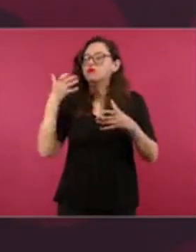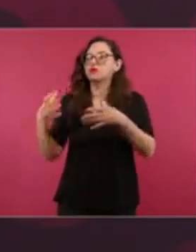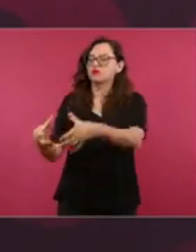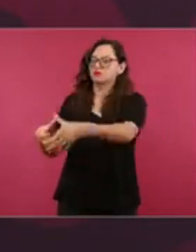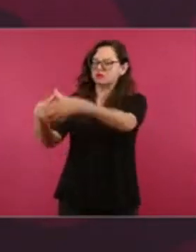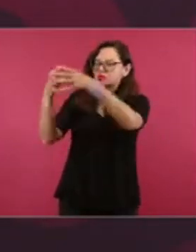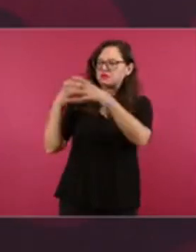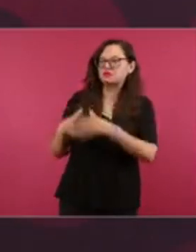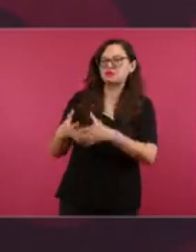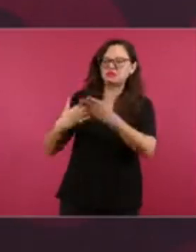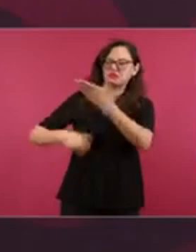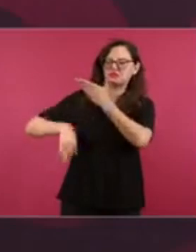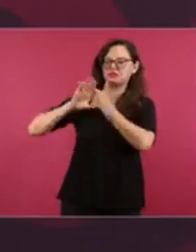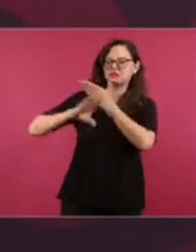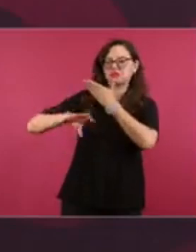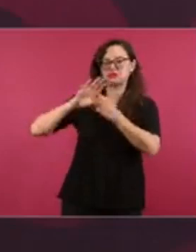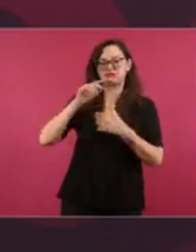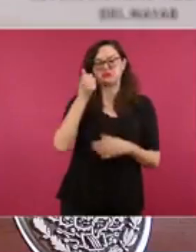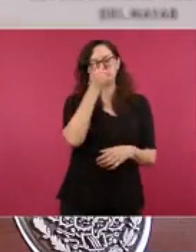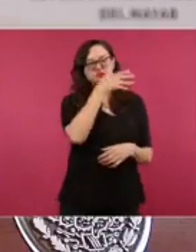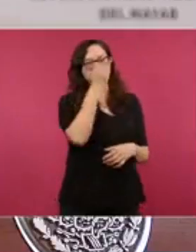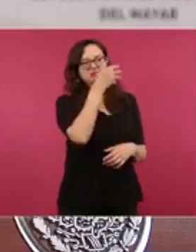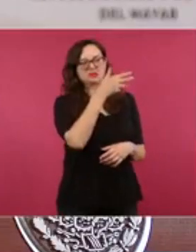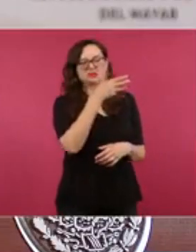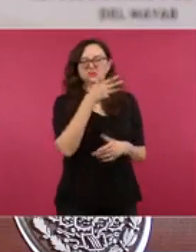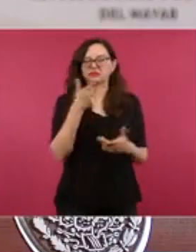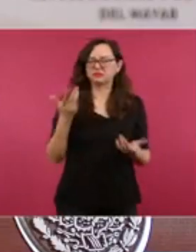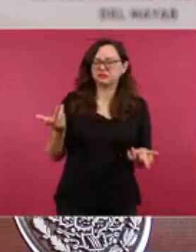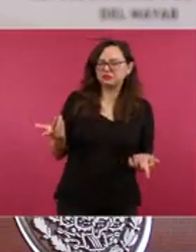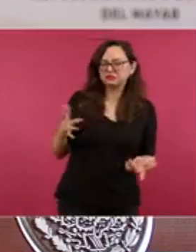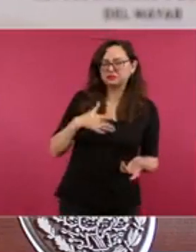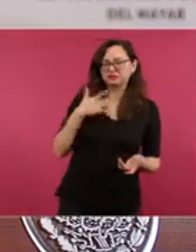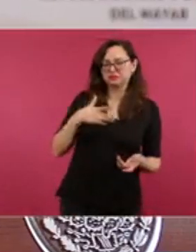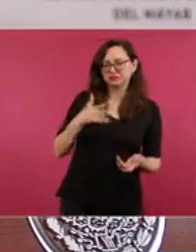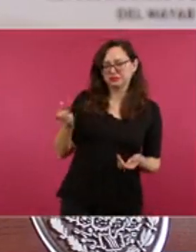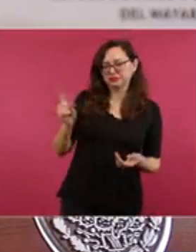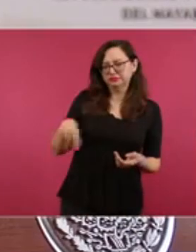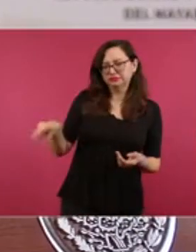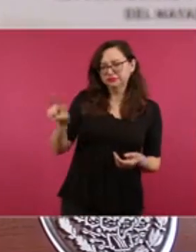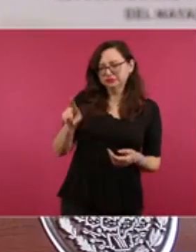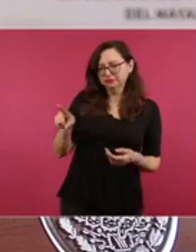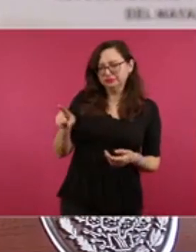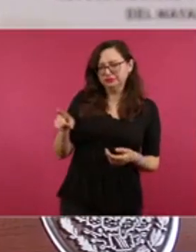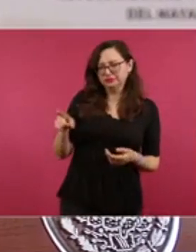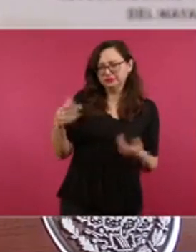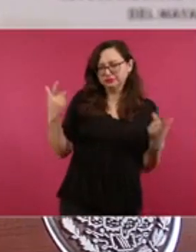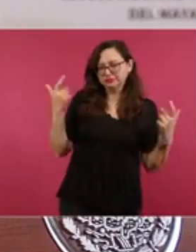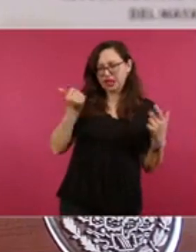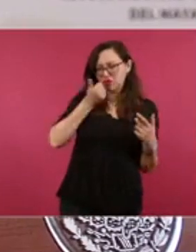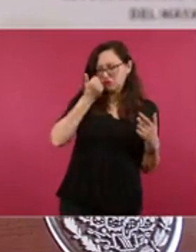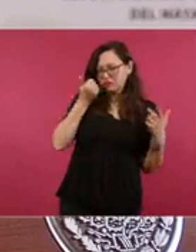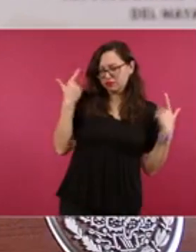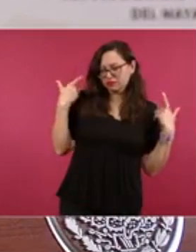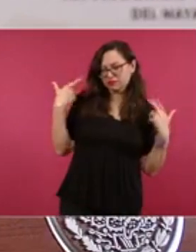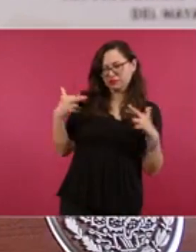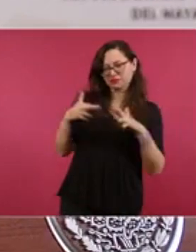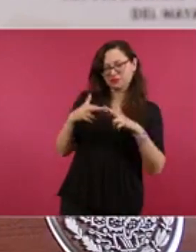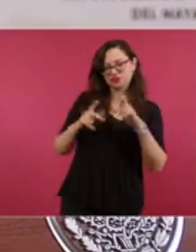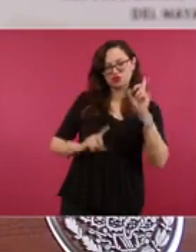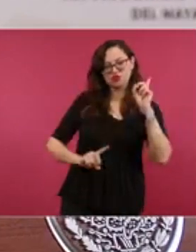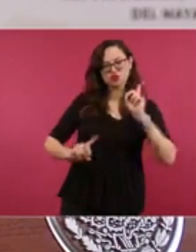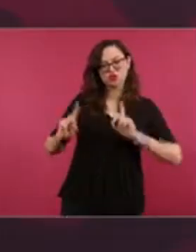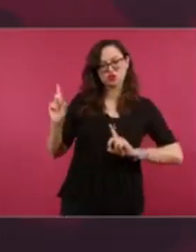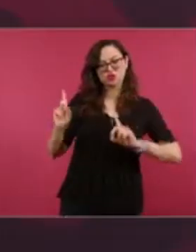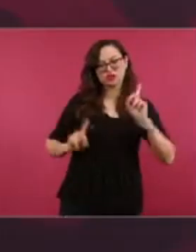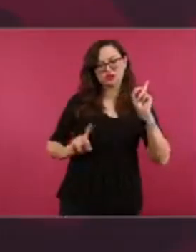quienes posiblemente no son ni maestros ni estudiantes, a tirar bombas aquí al palacio